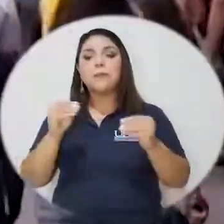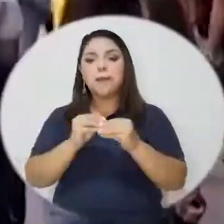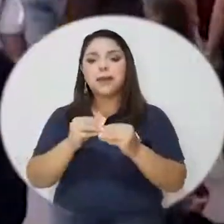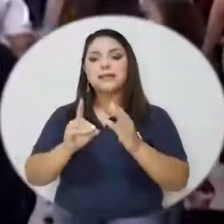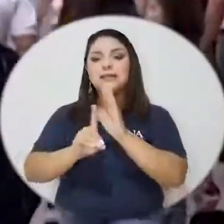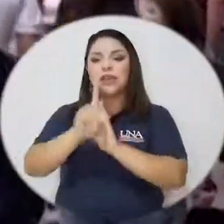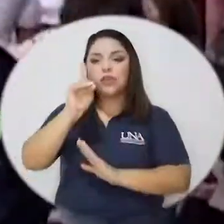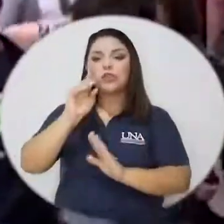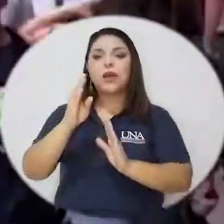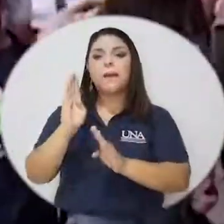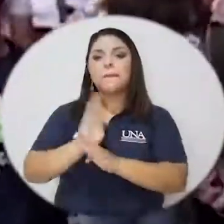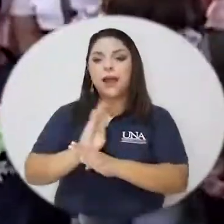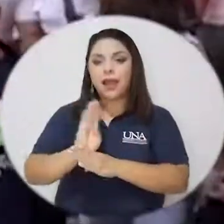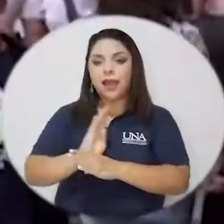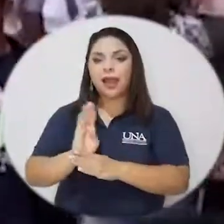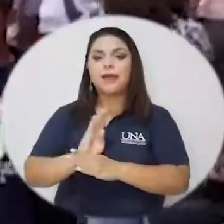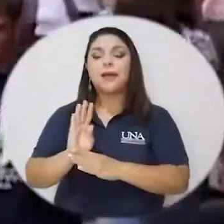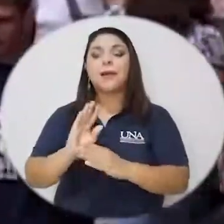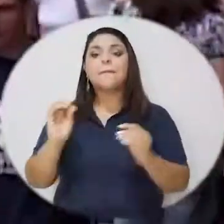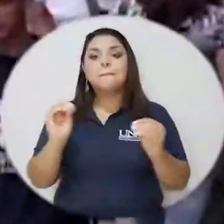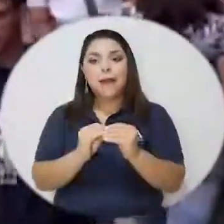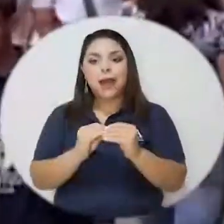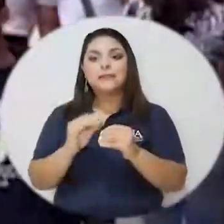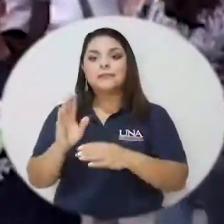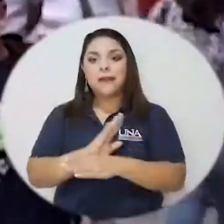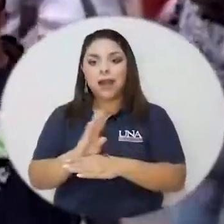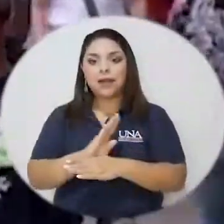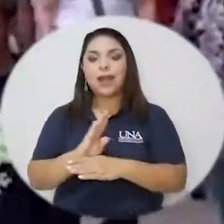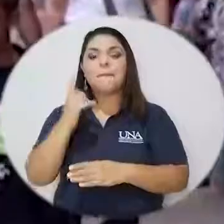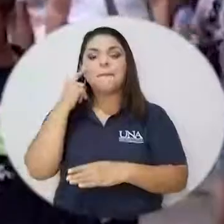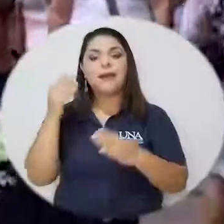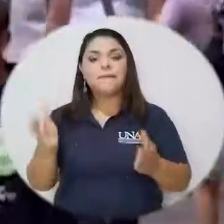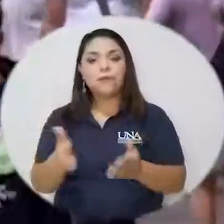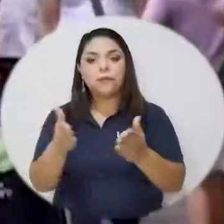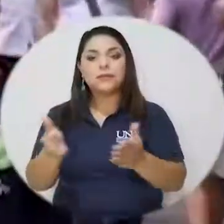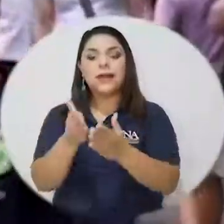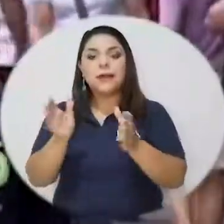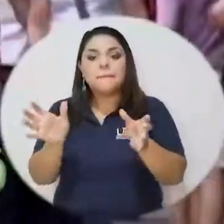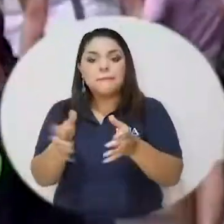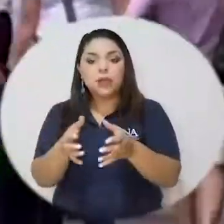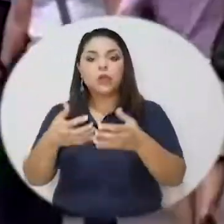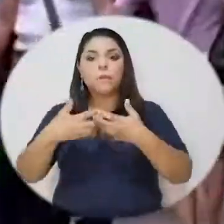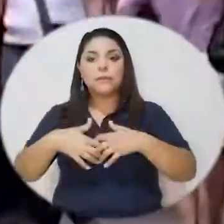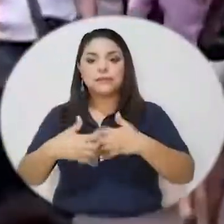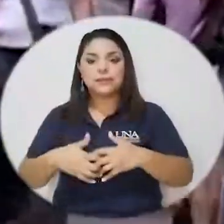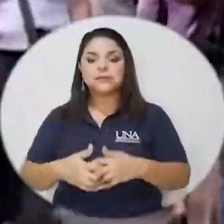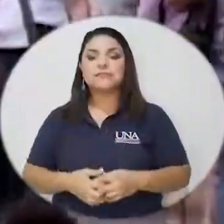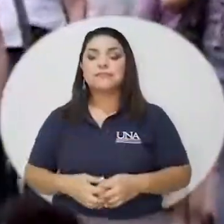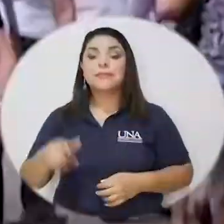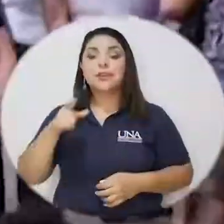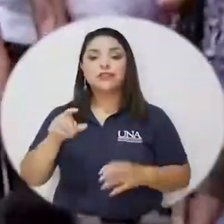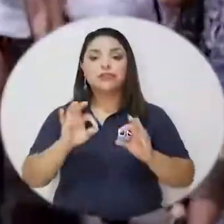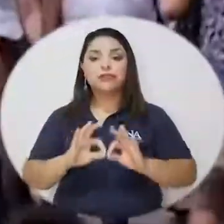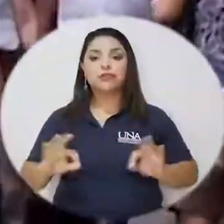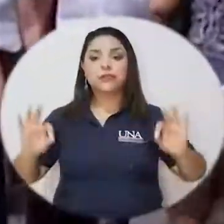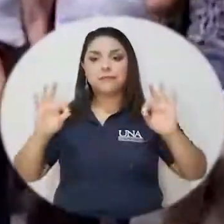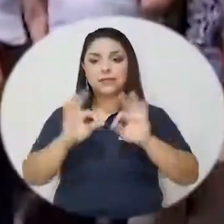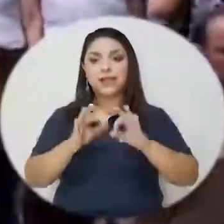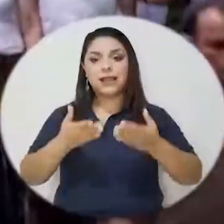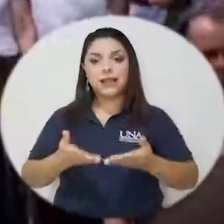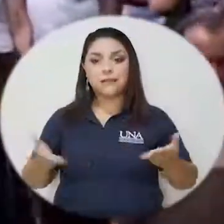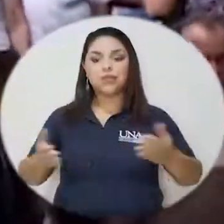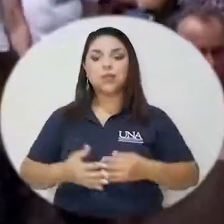banca, hacer una banca más bien para fomentar a la microempresa, o sea, fundamental, o sea, ese